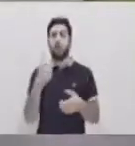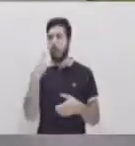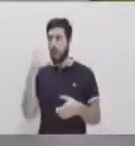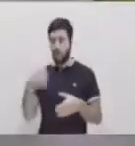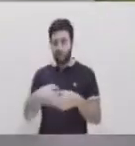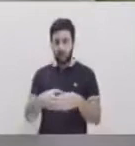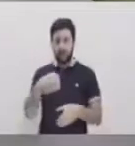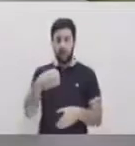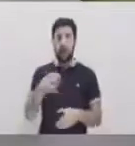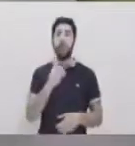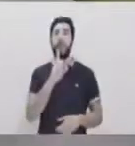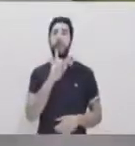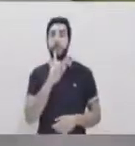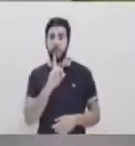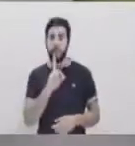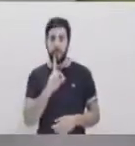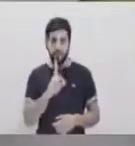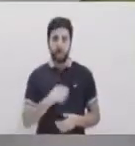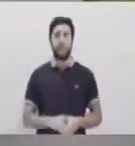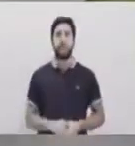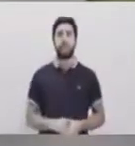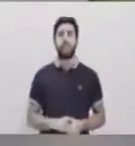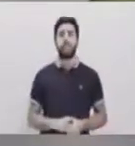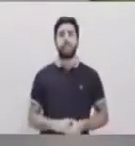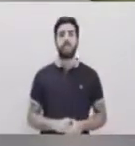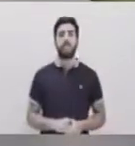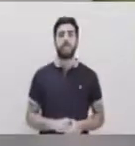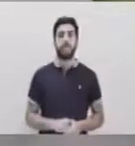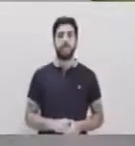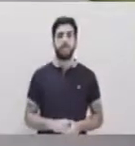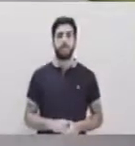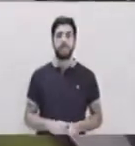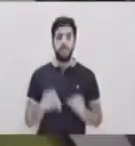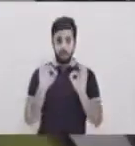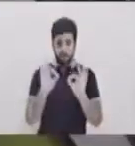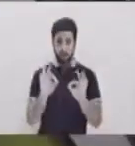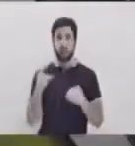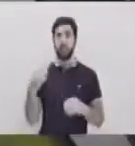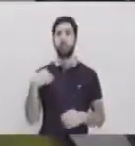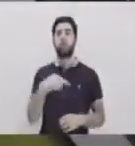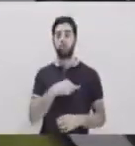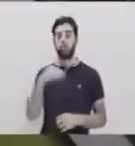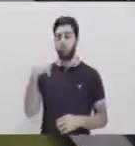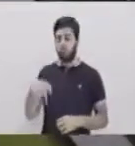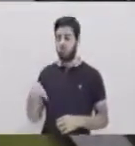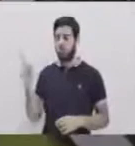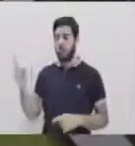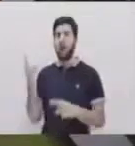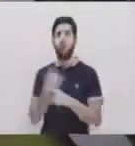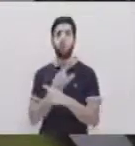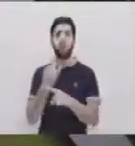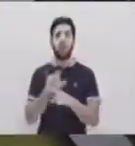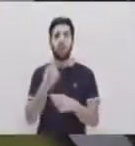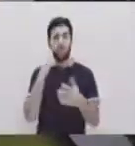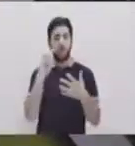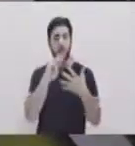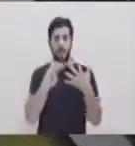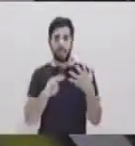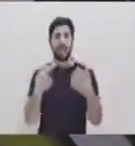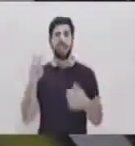una vela de tipo casero. Perfecto. Los materiales que vamos a